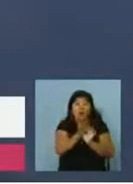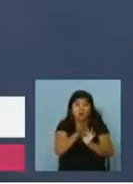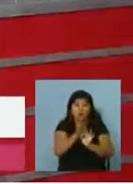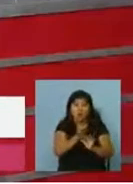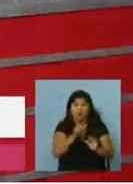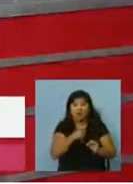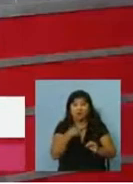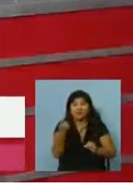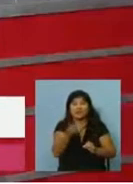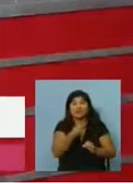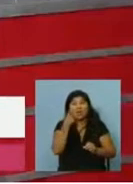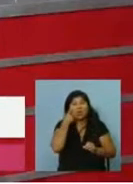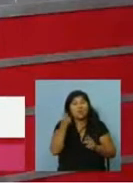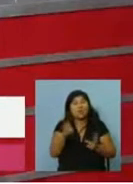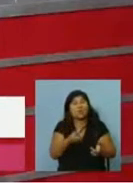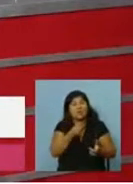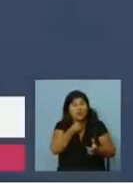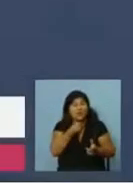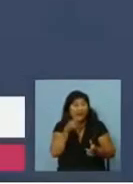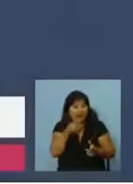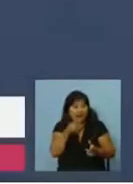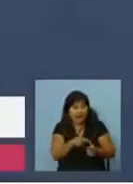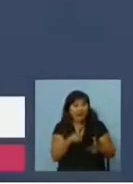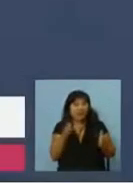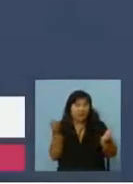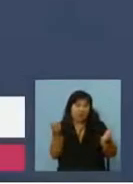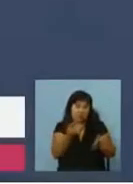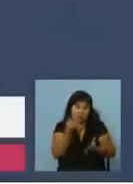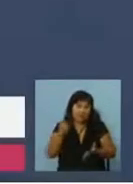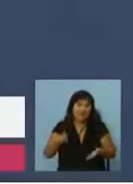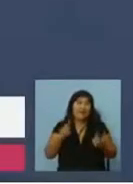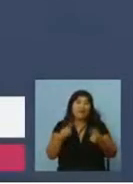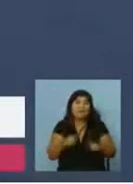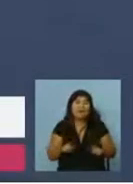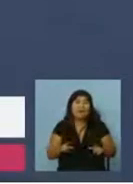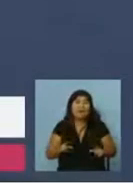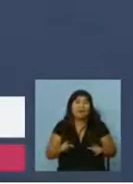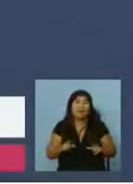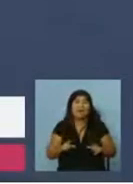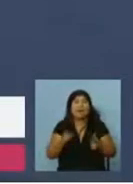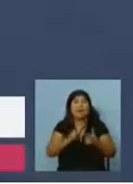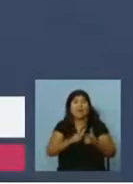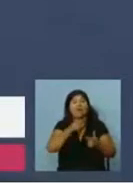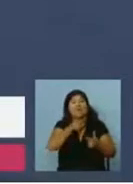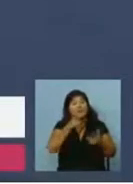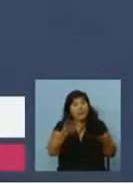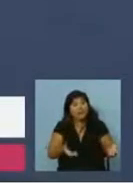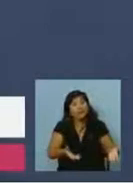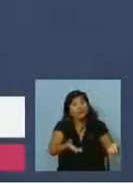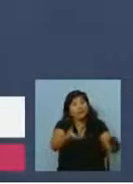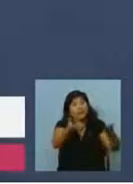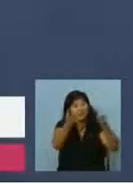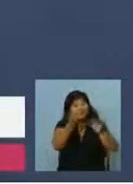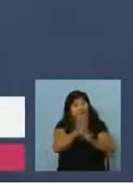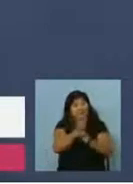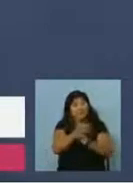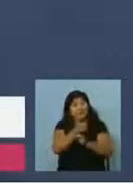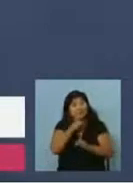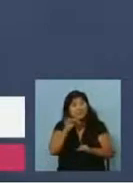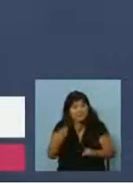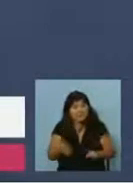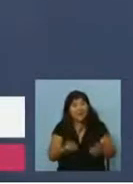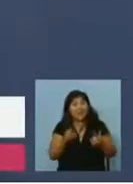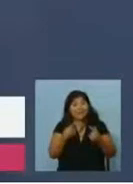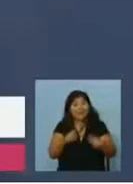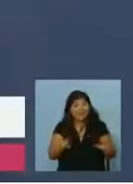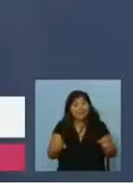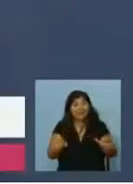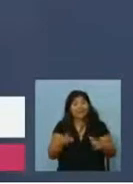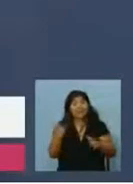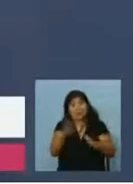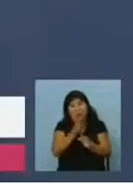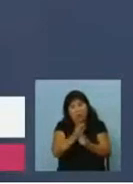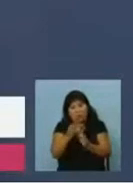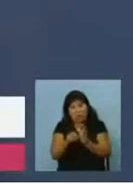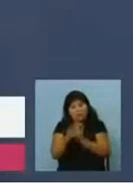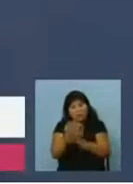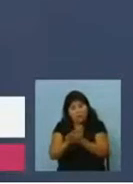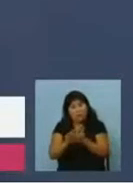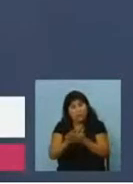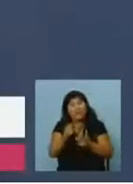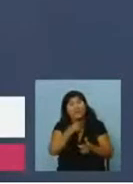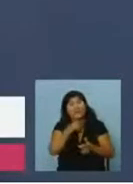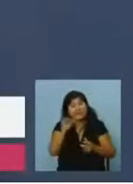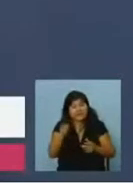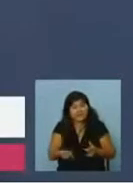todos queremos que las escuelas estén bien y que si hay lugares de crecimiento poblacional haya más escuelas o haya escuelas nuevas, aunque queden en